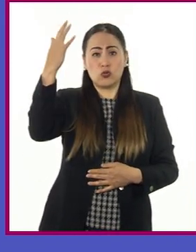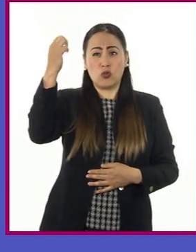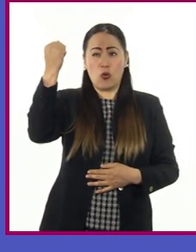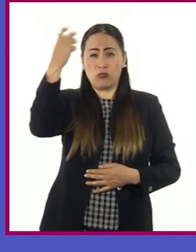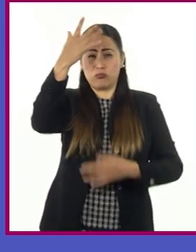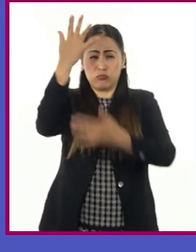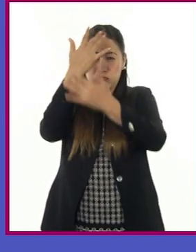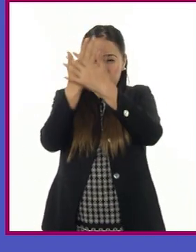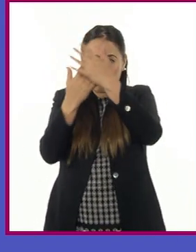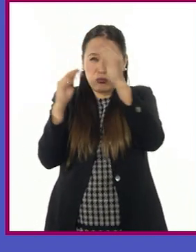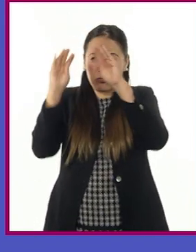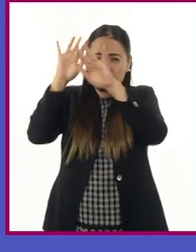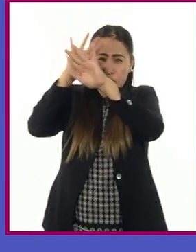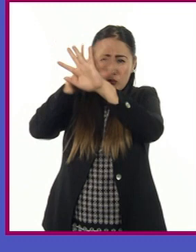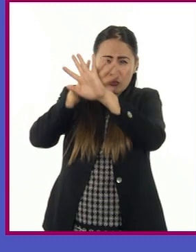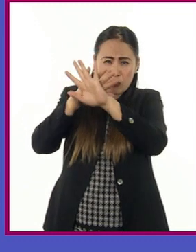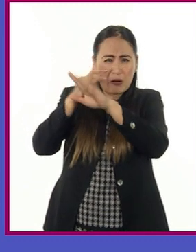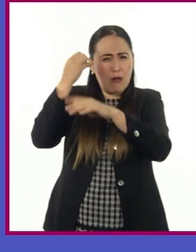eternamente.